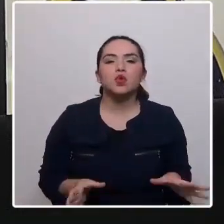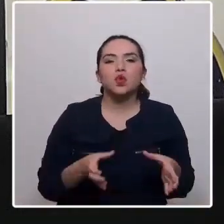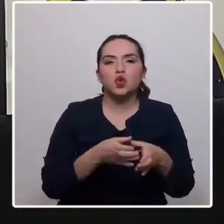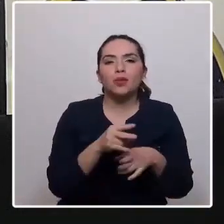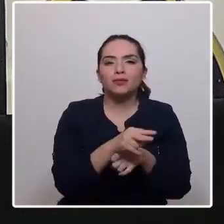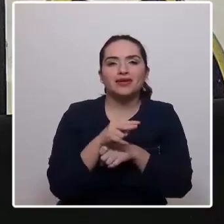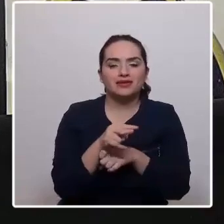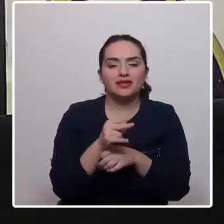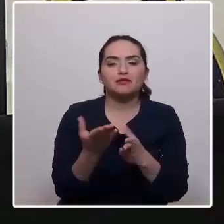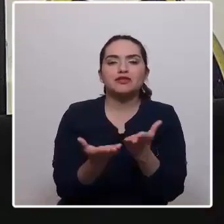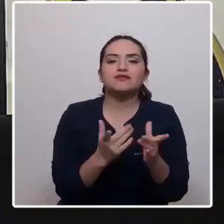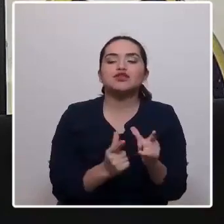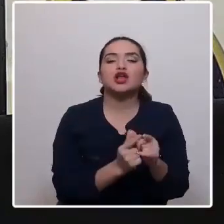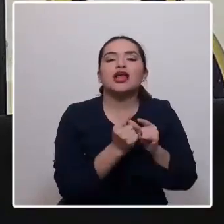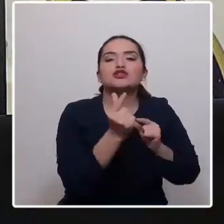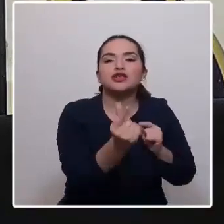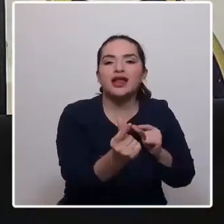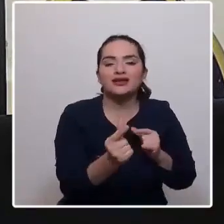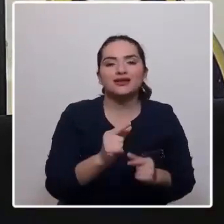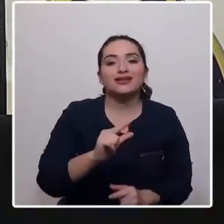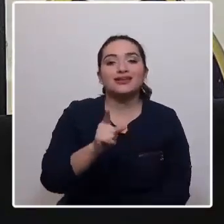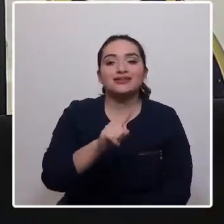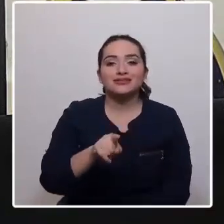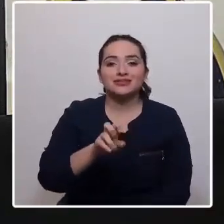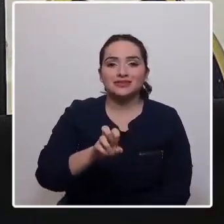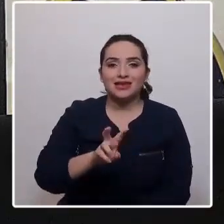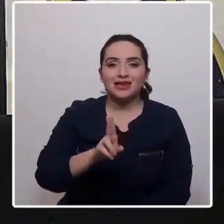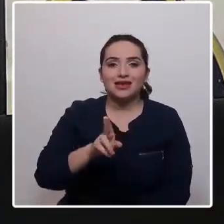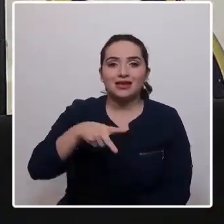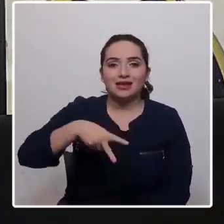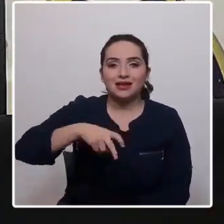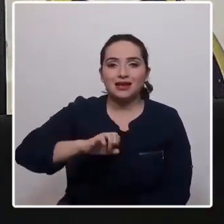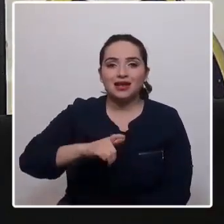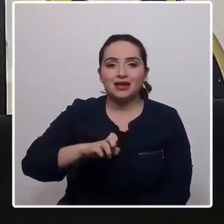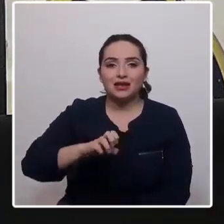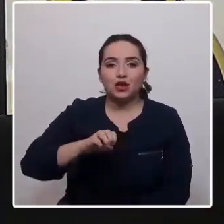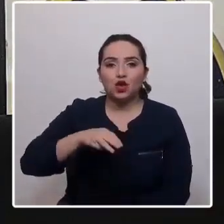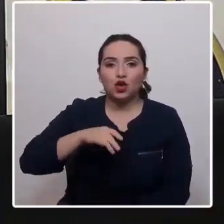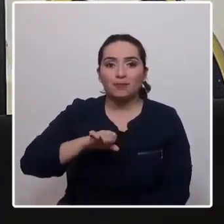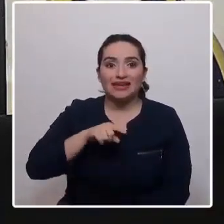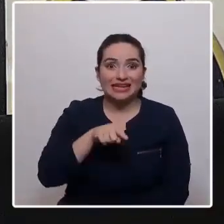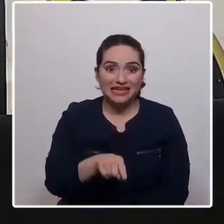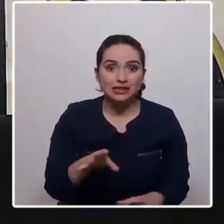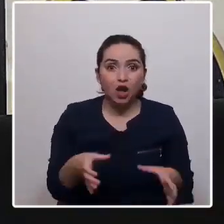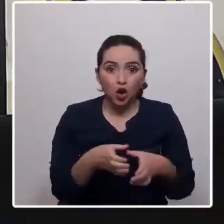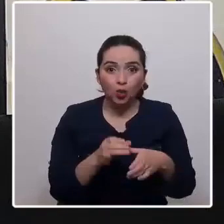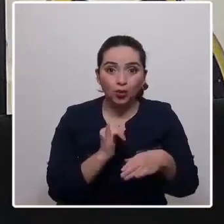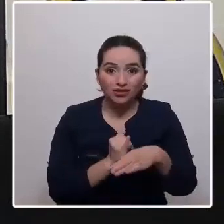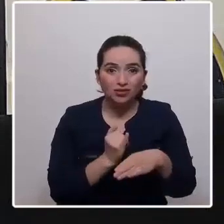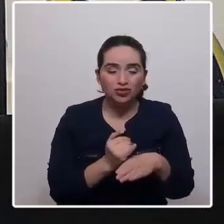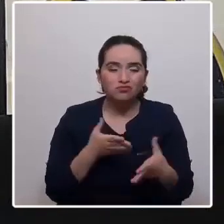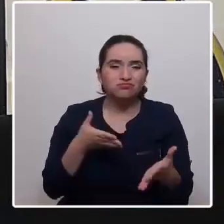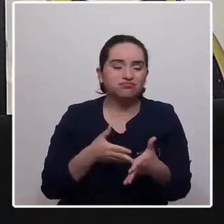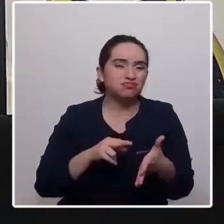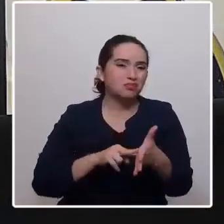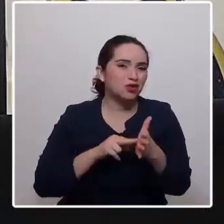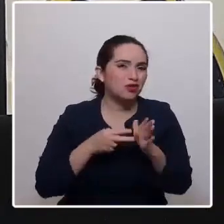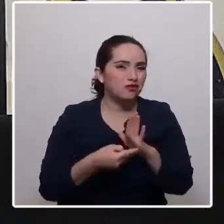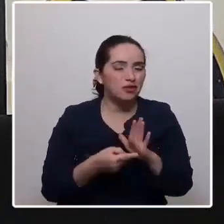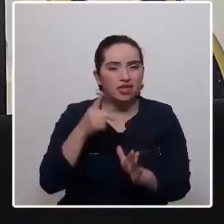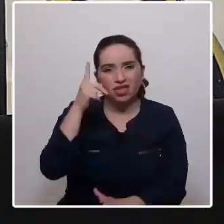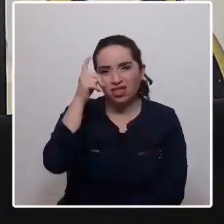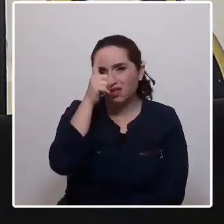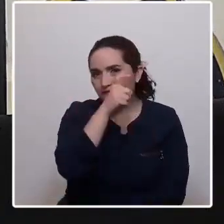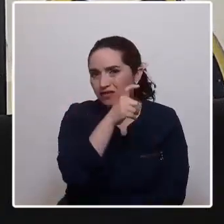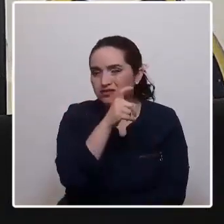Geología y Minería, Sernageomin. ¿Por qué? Porque ese organismo ha tenido una serie de trabas y problemas que le dificultan el